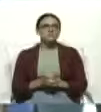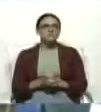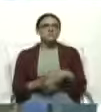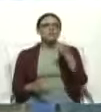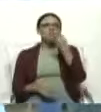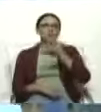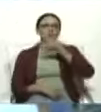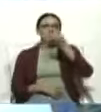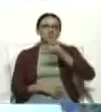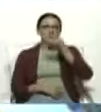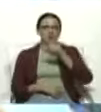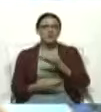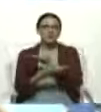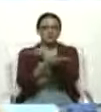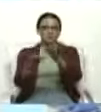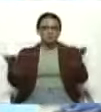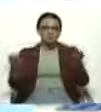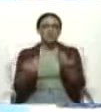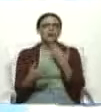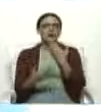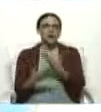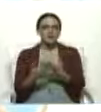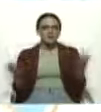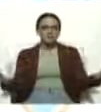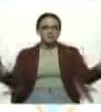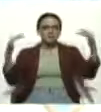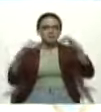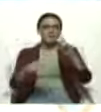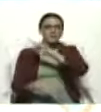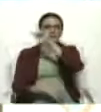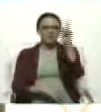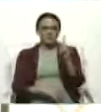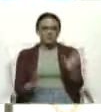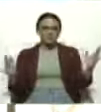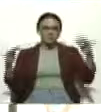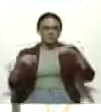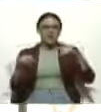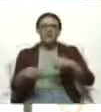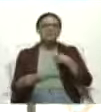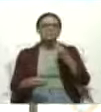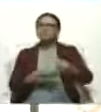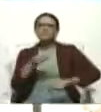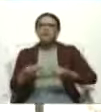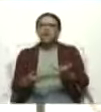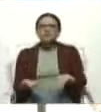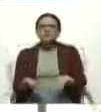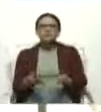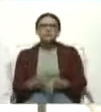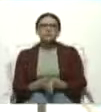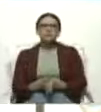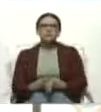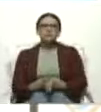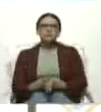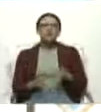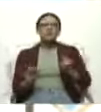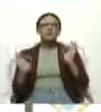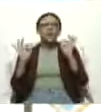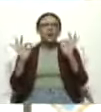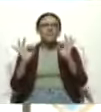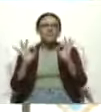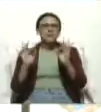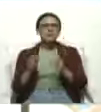Buenas tardes, tengan todos ustedes, pueblo de Venezuela. El día de hoy estamos haciendo una actividad muy